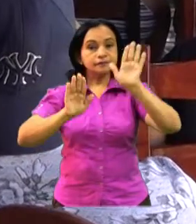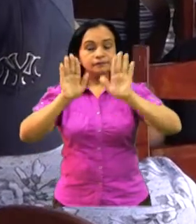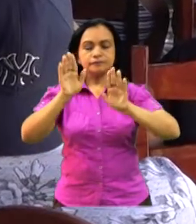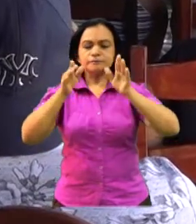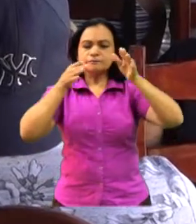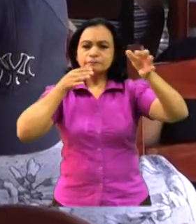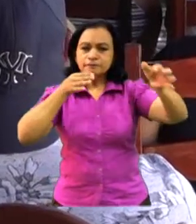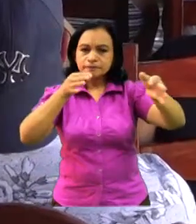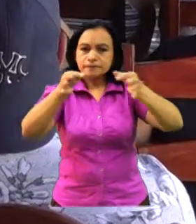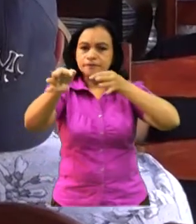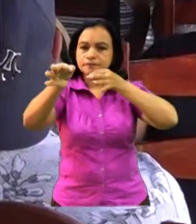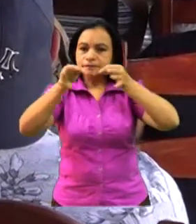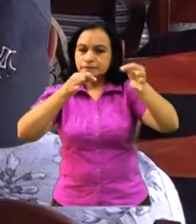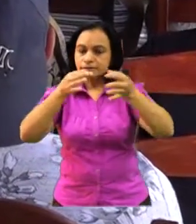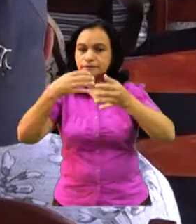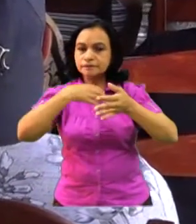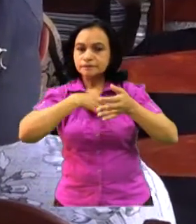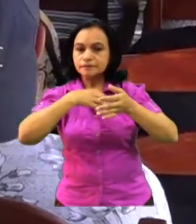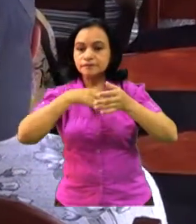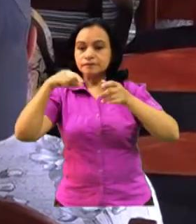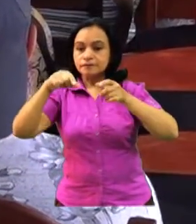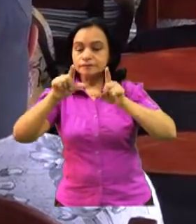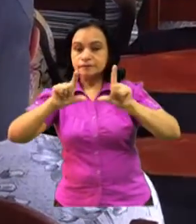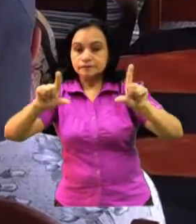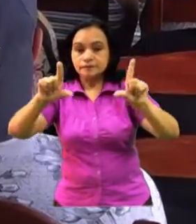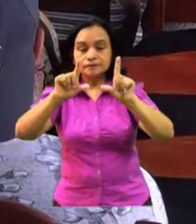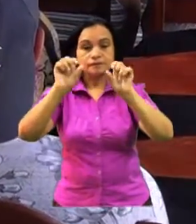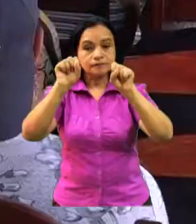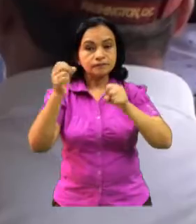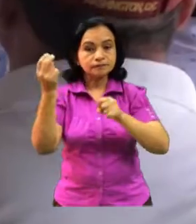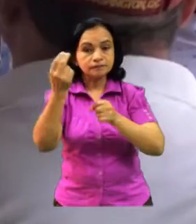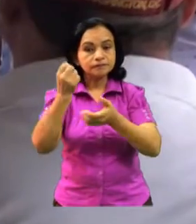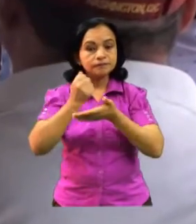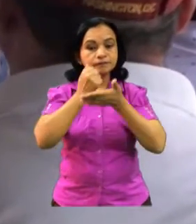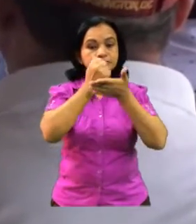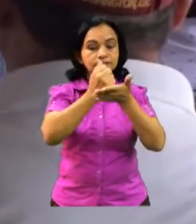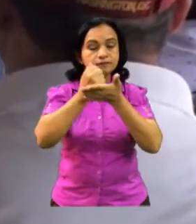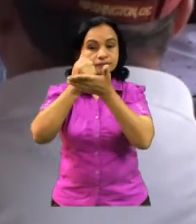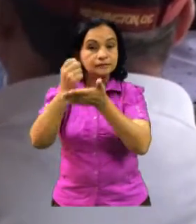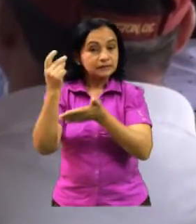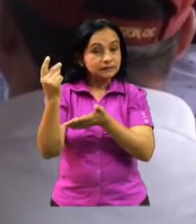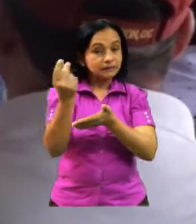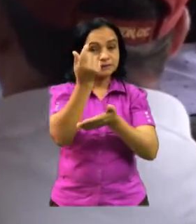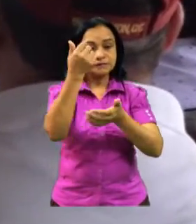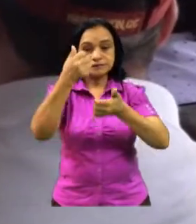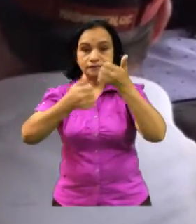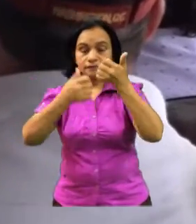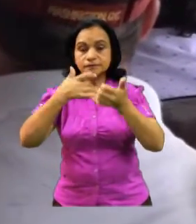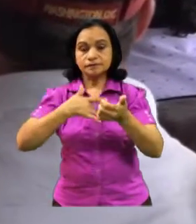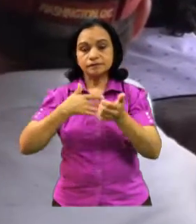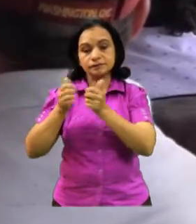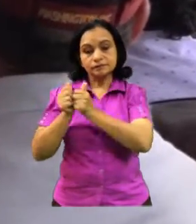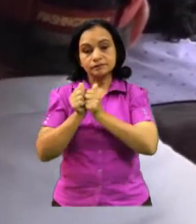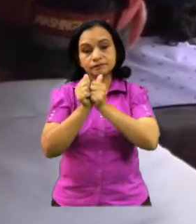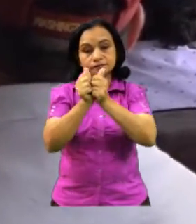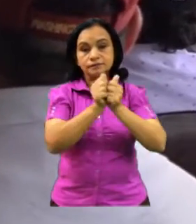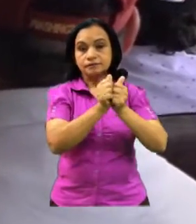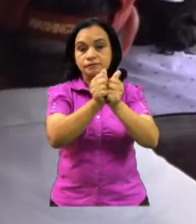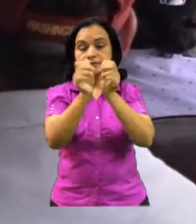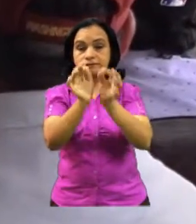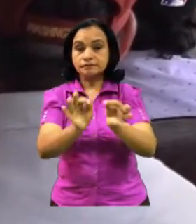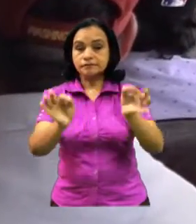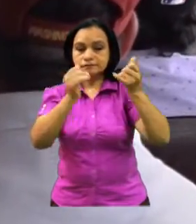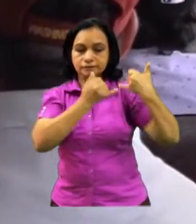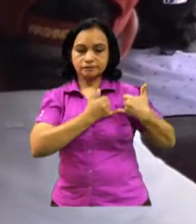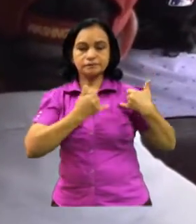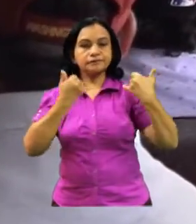hizo énfasis en los mecanismos propios del local, que se pueden utilizar como ayuda durante una emergencia, y ese acompañamiento importante de las